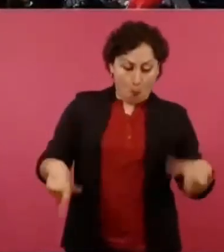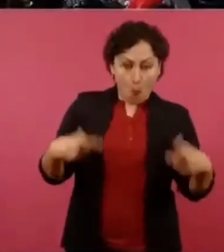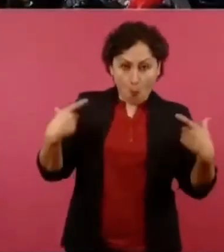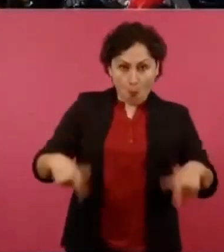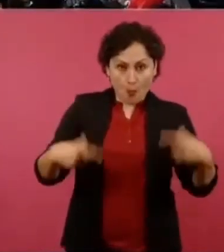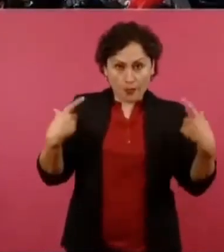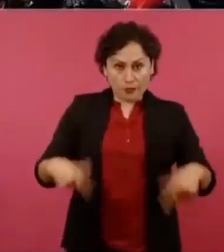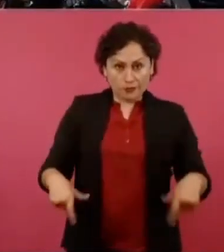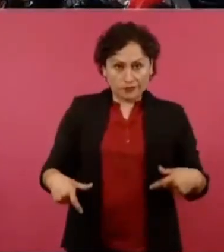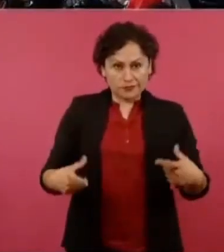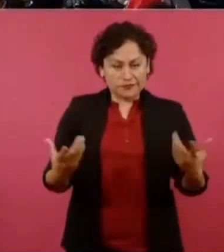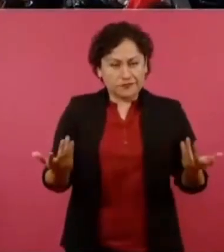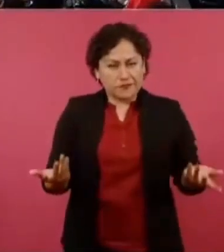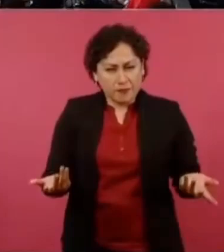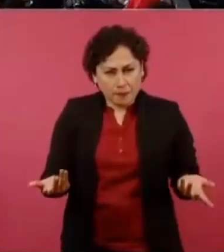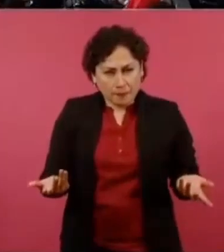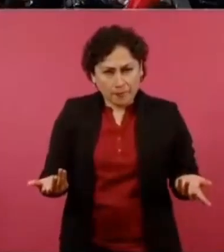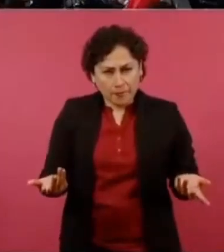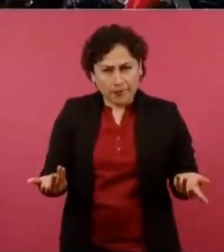que genere